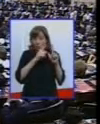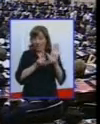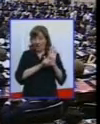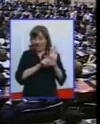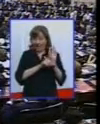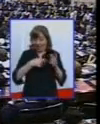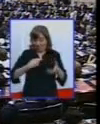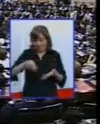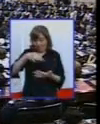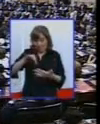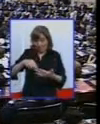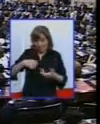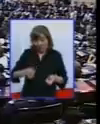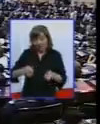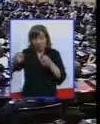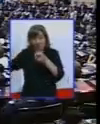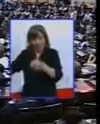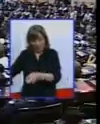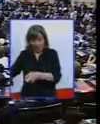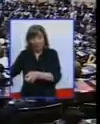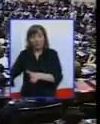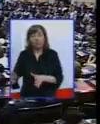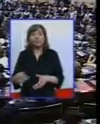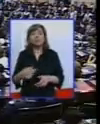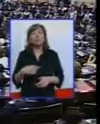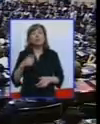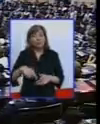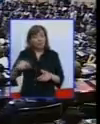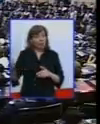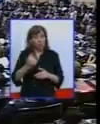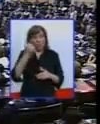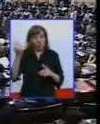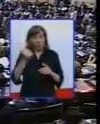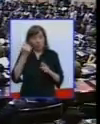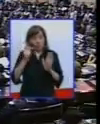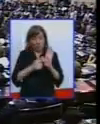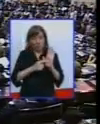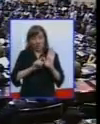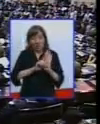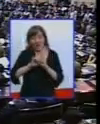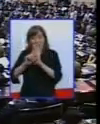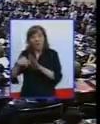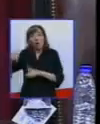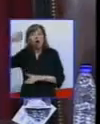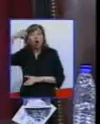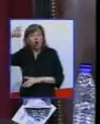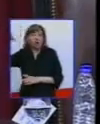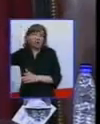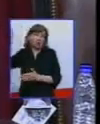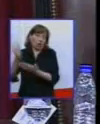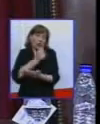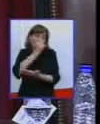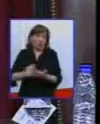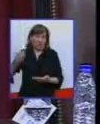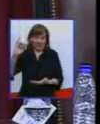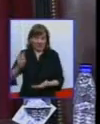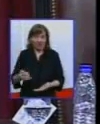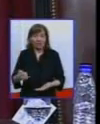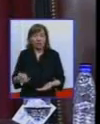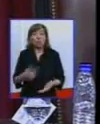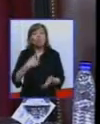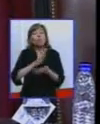Y la otra ley, para terminar, y la otra ley fundamental que tiene que sancionar este Congreso, una